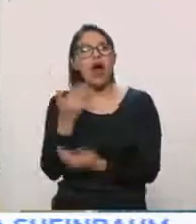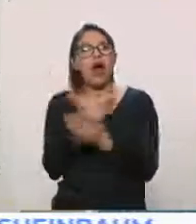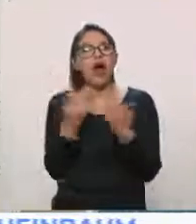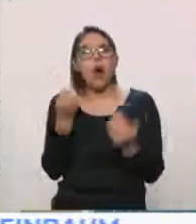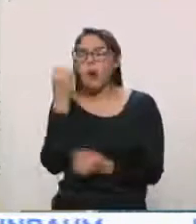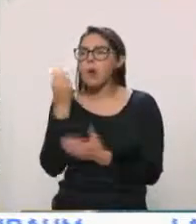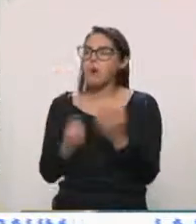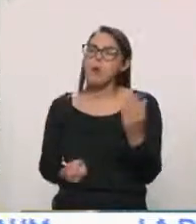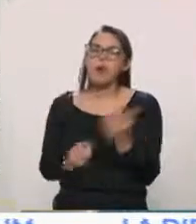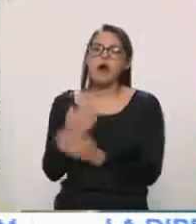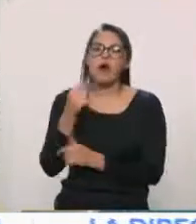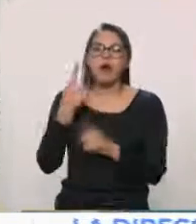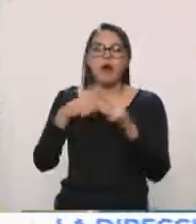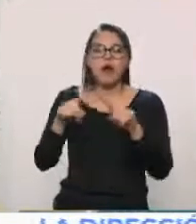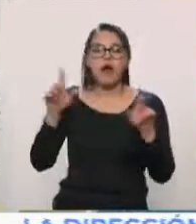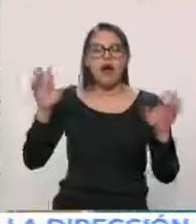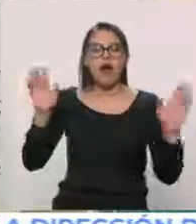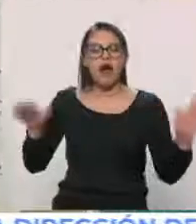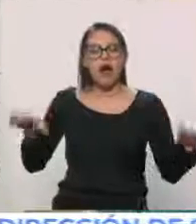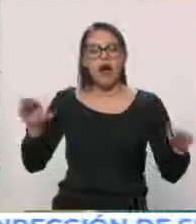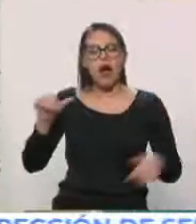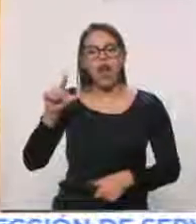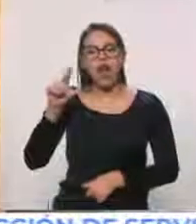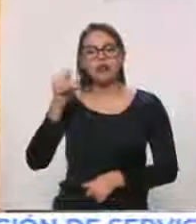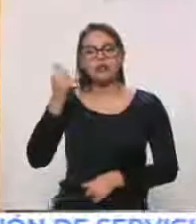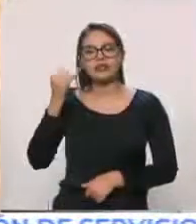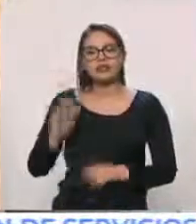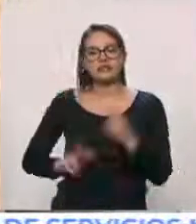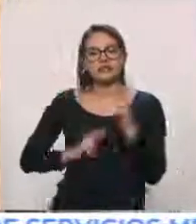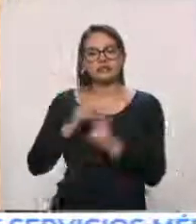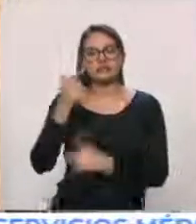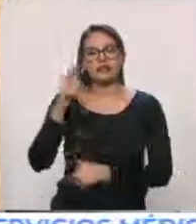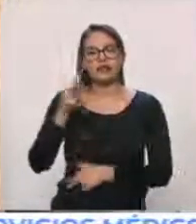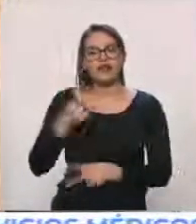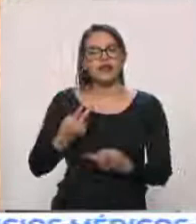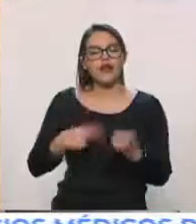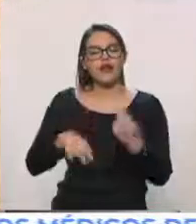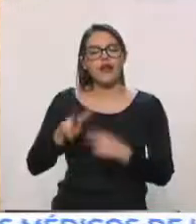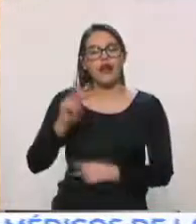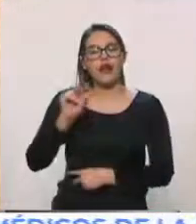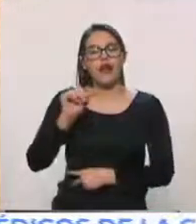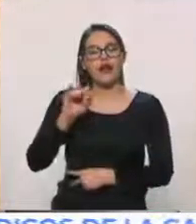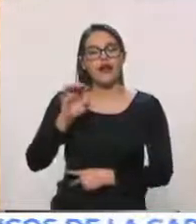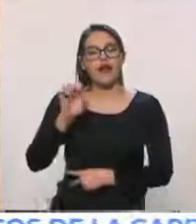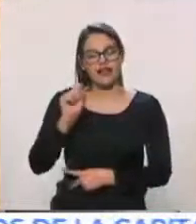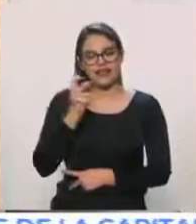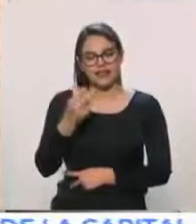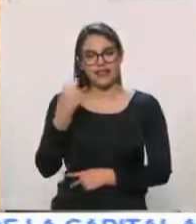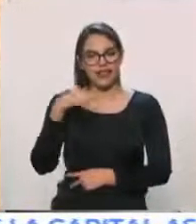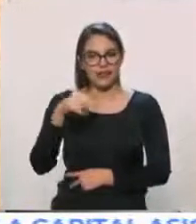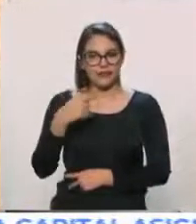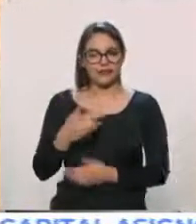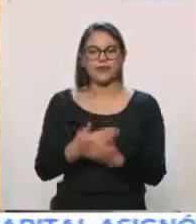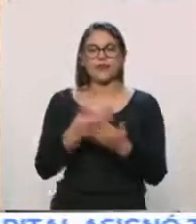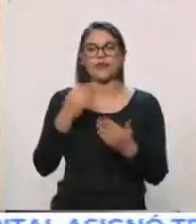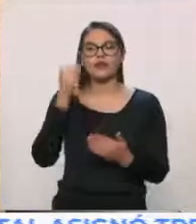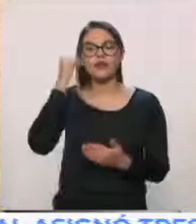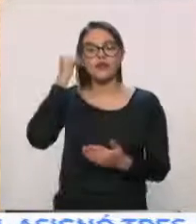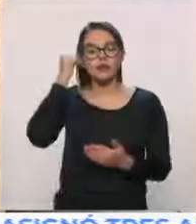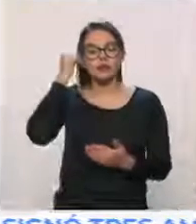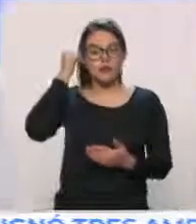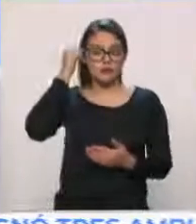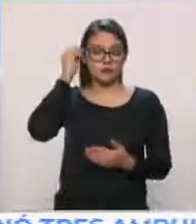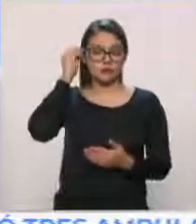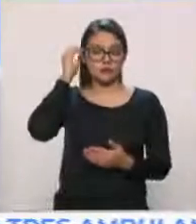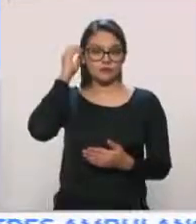Programa Nacional Alas y Raíces nos ofrece varias opciones, por supuesto manteniendo siempre nuestra sana distancia. Damos las gracias a Jesús